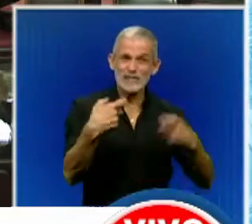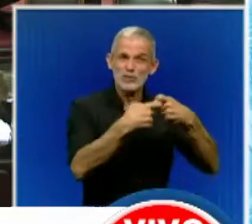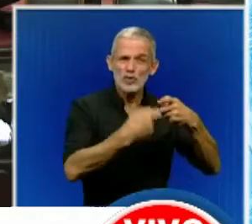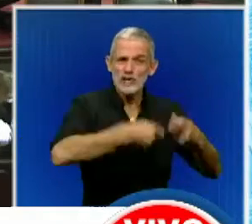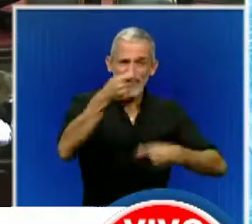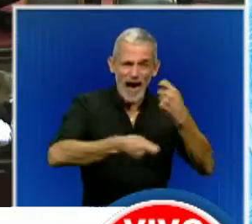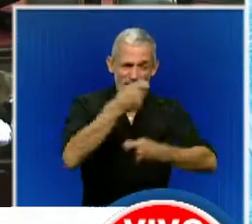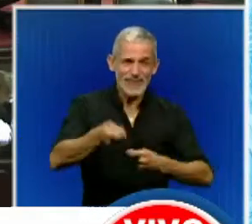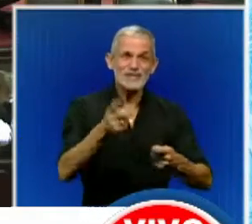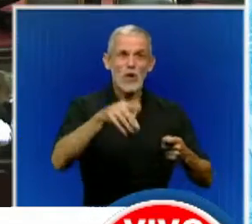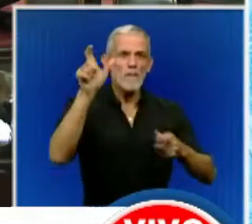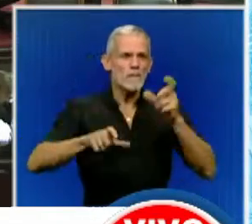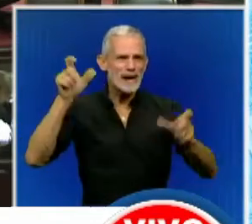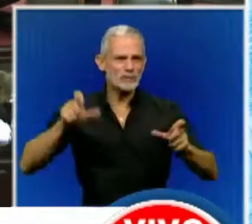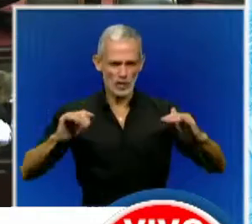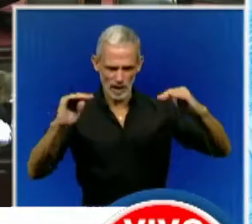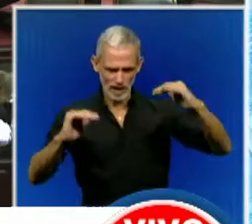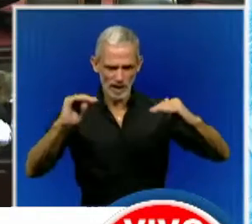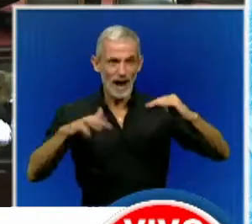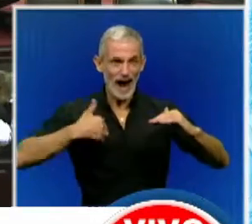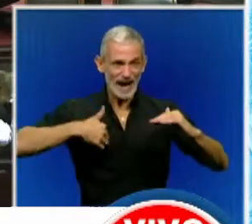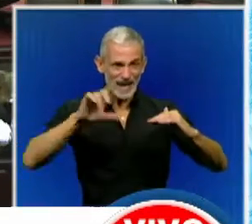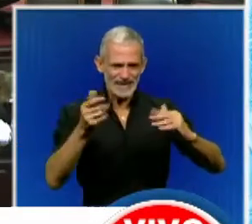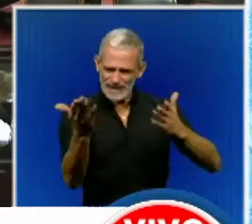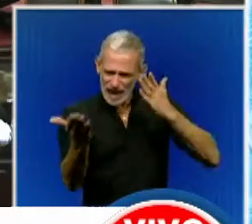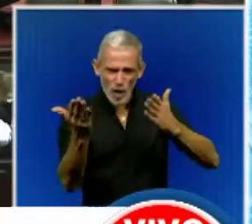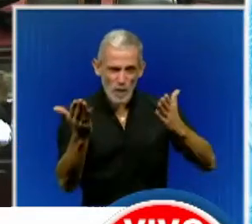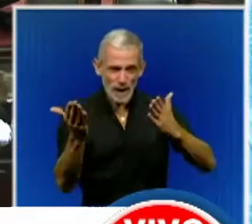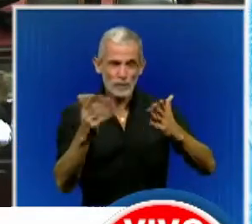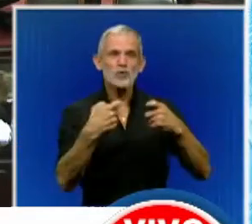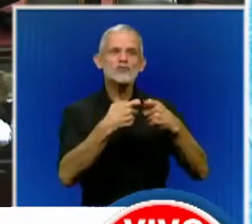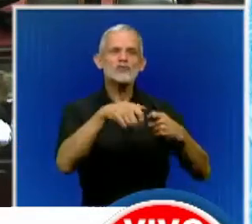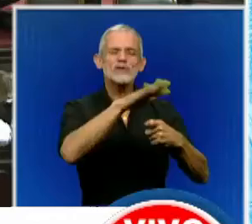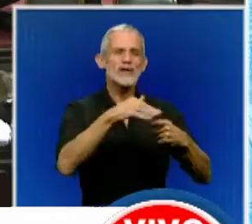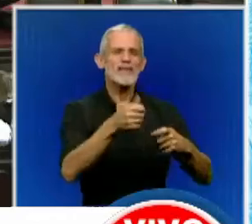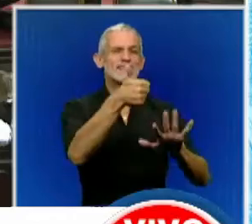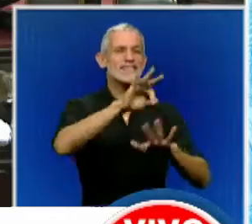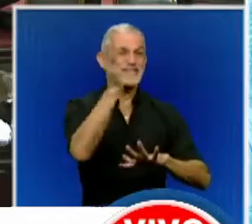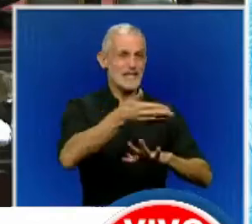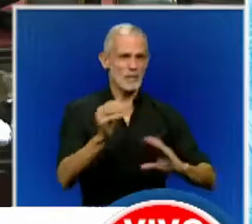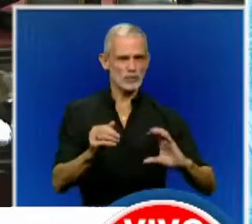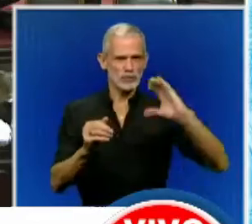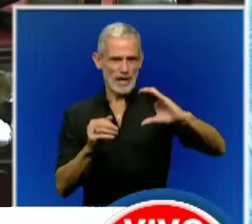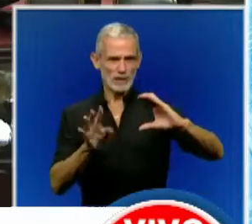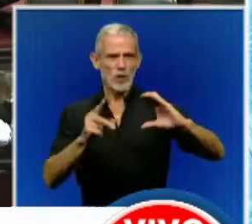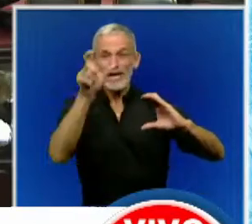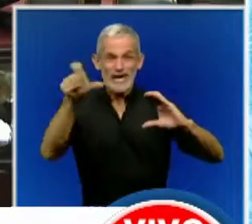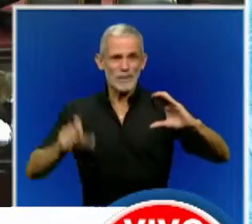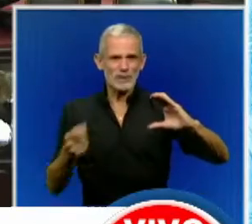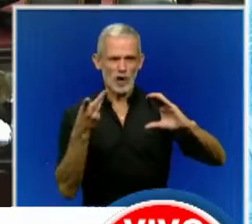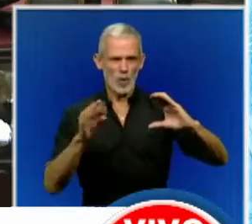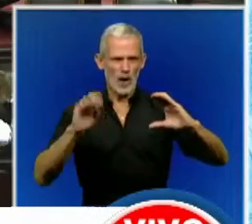sociedades y las personas en la República Argentina, las sociedades aportan el 60% y las personas